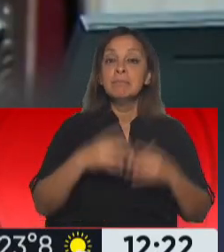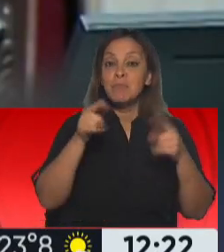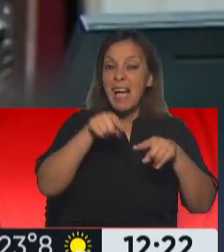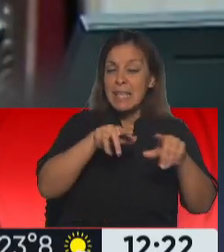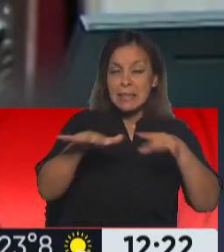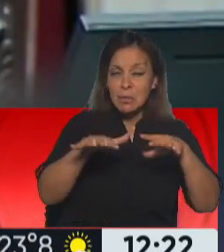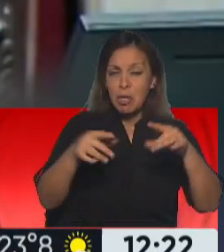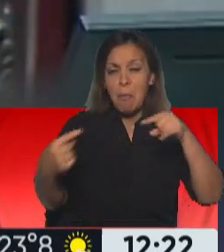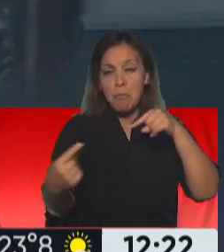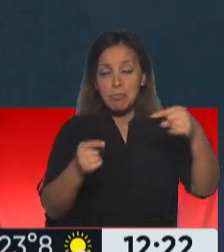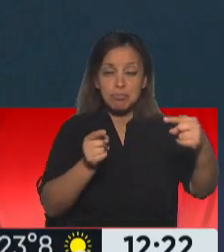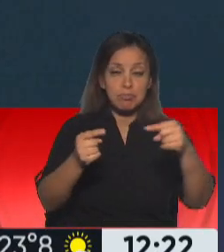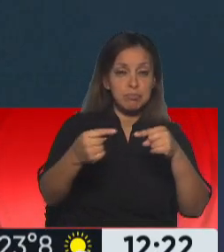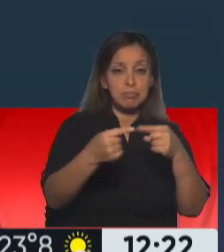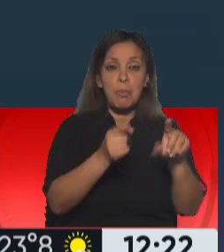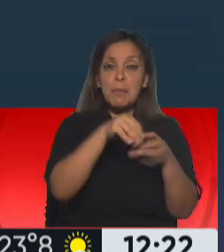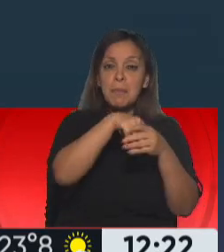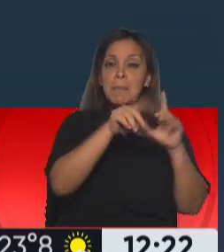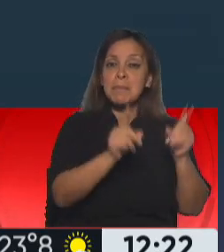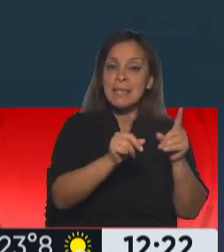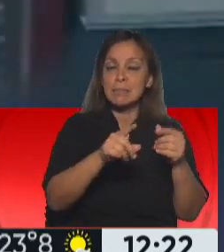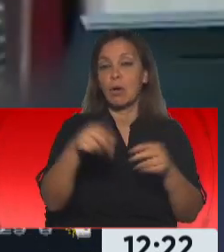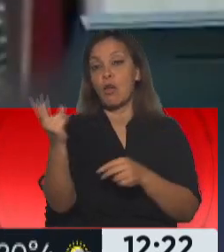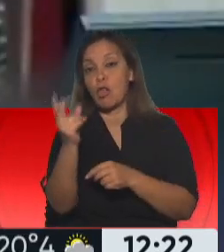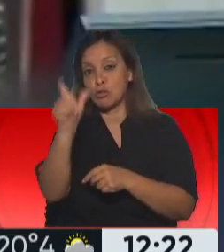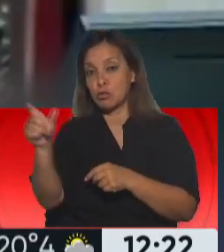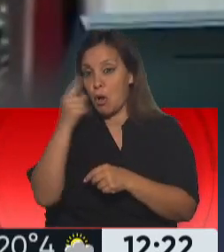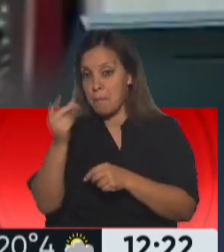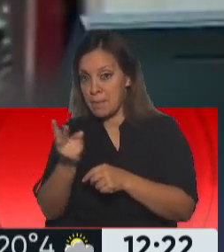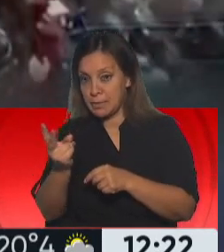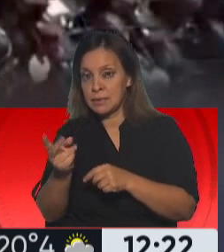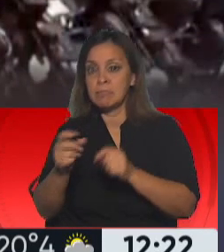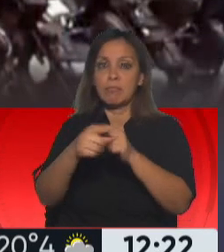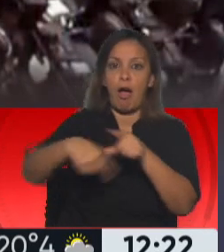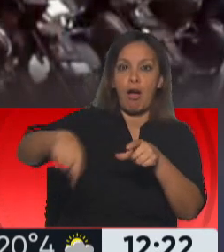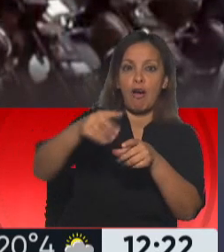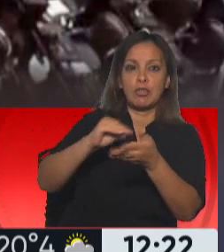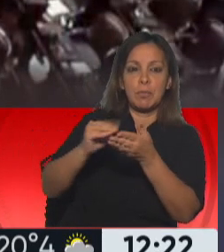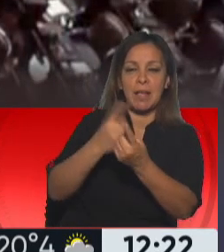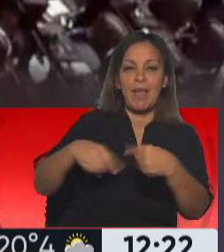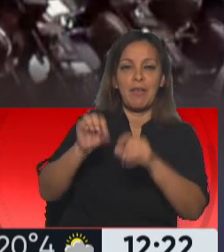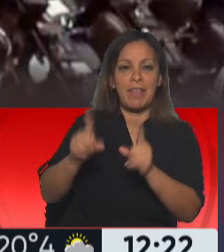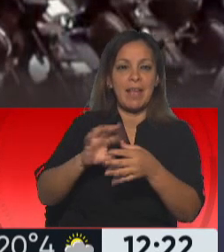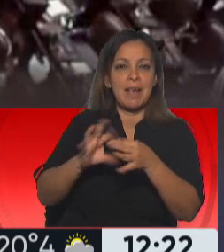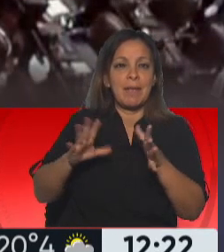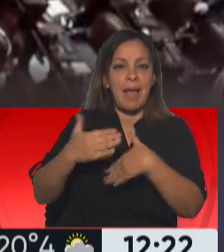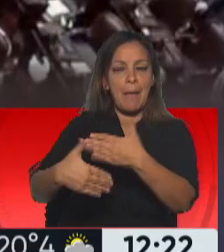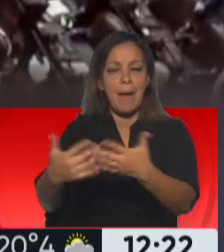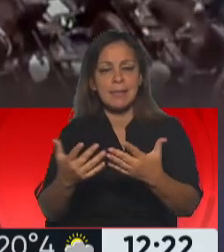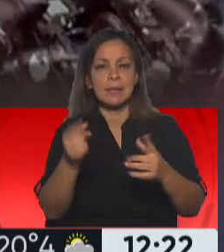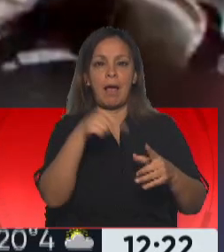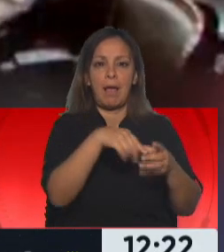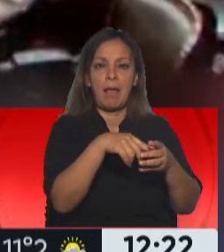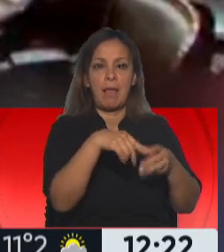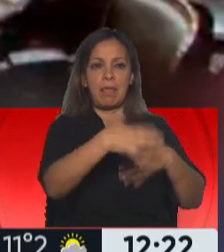esa fricción entre Almirón, Sago y el resto de diputados de la Libertad Avanza hicieron que varios de